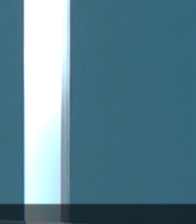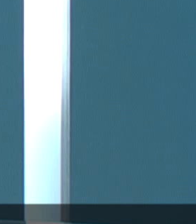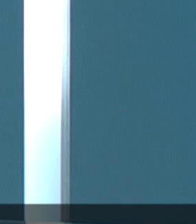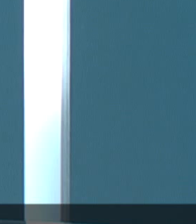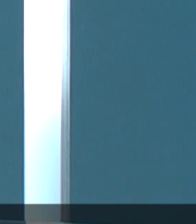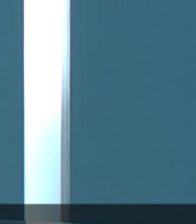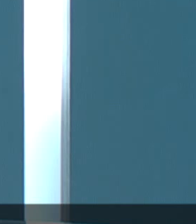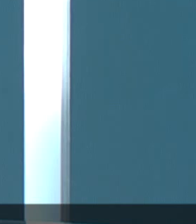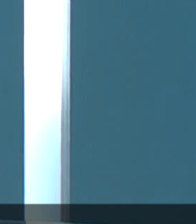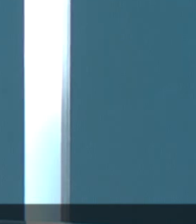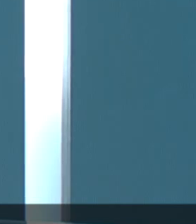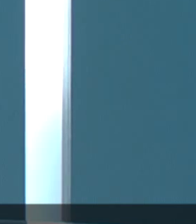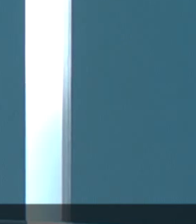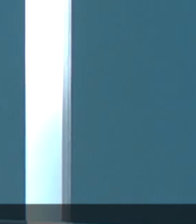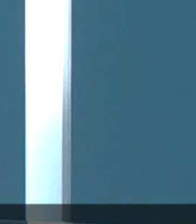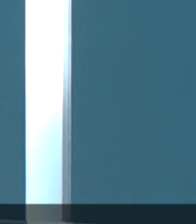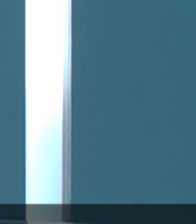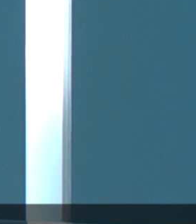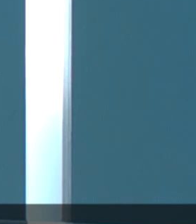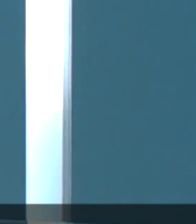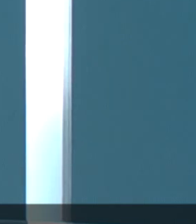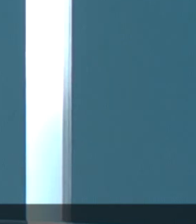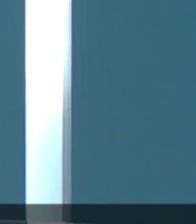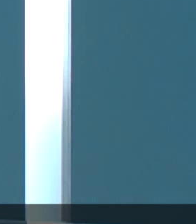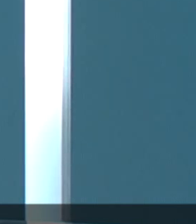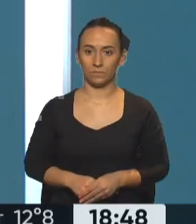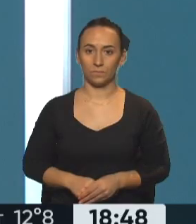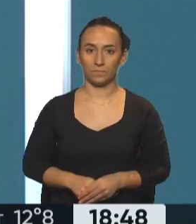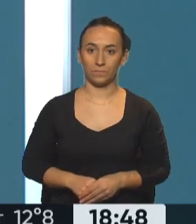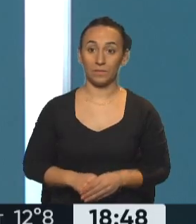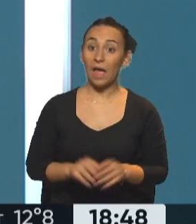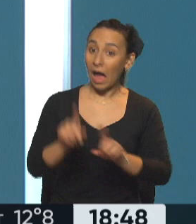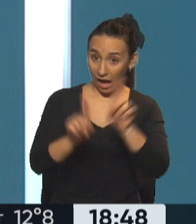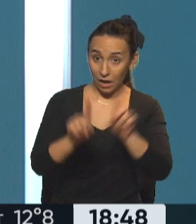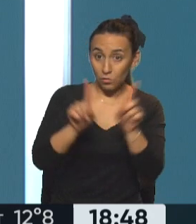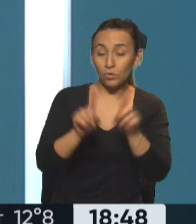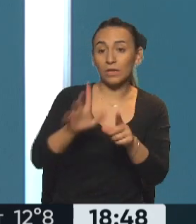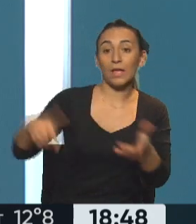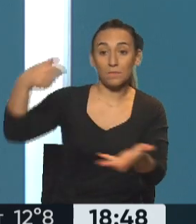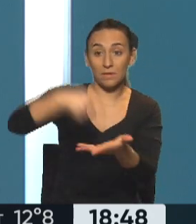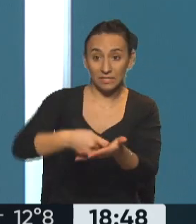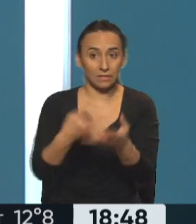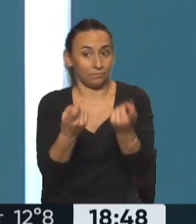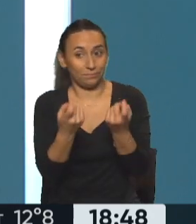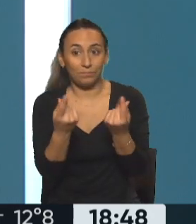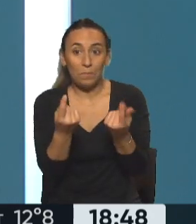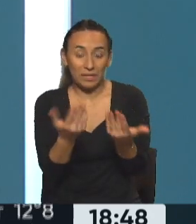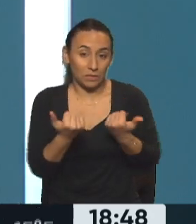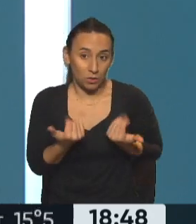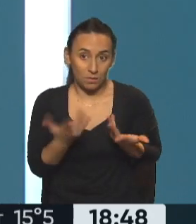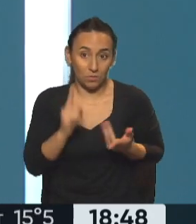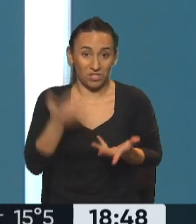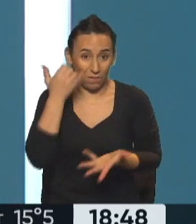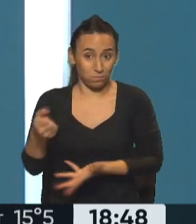que salen de estos bonos y que los desarman y que necesitan los pesos que invirtieron en su momento en estos bonos, bueno, ¿qué hacen con esos